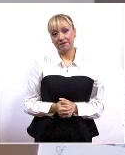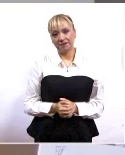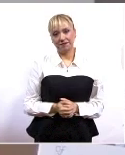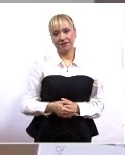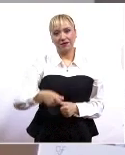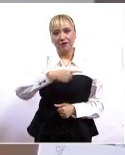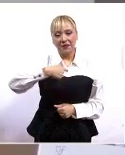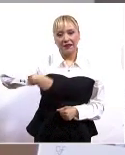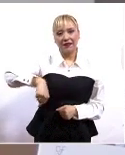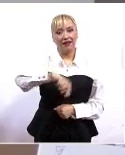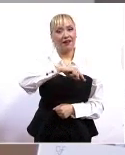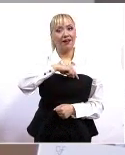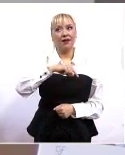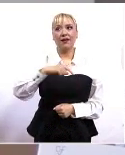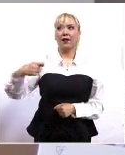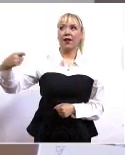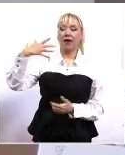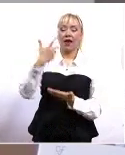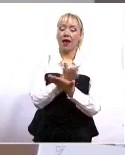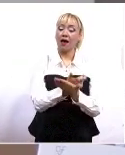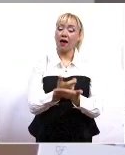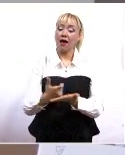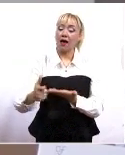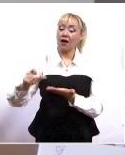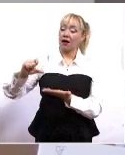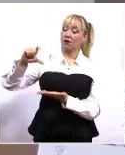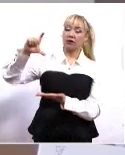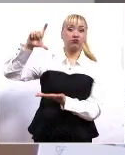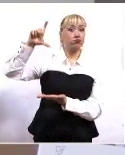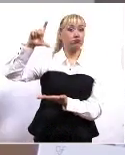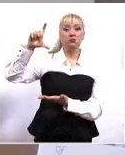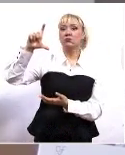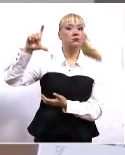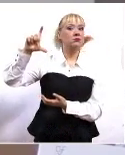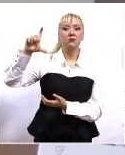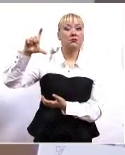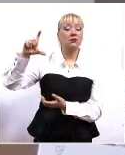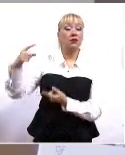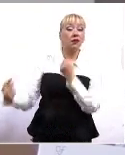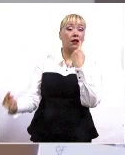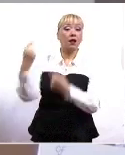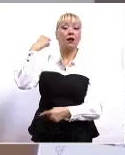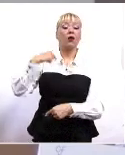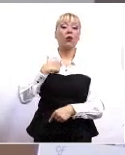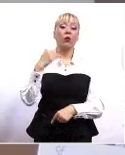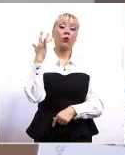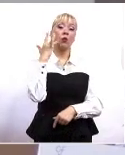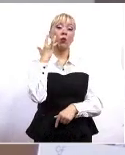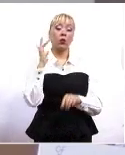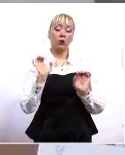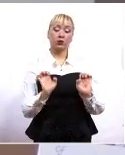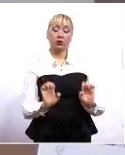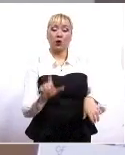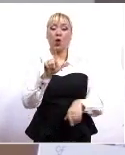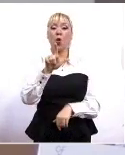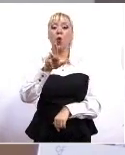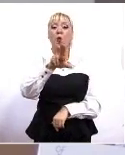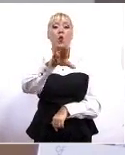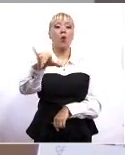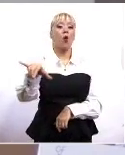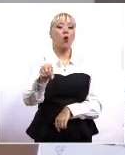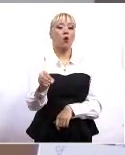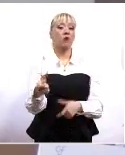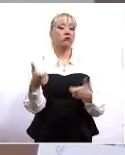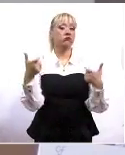A nosotros no se nos dice salarios elevados, se nos dice salarios de lujo, que